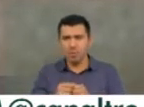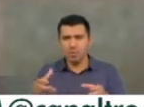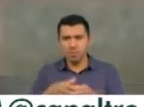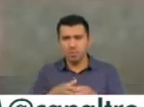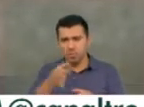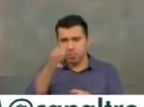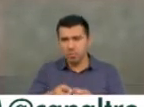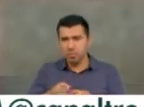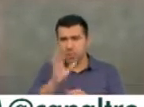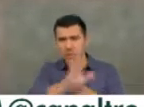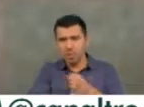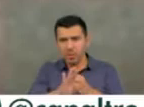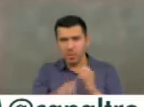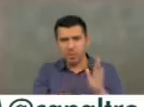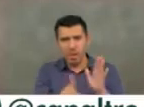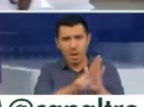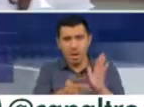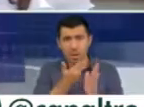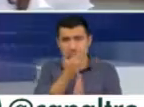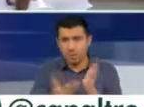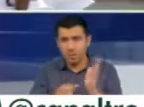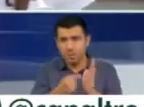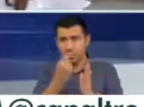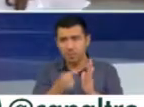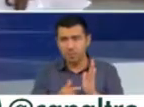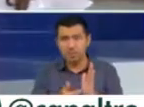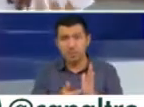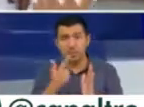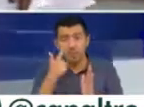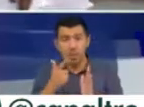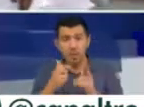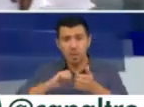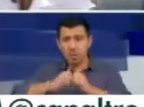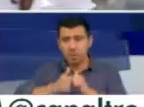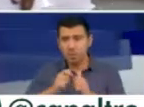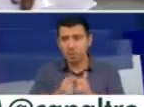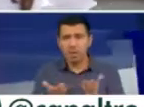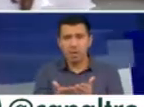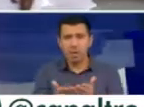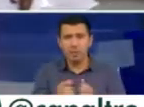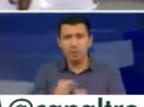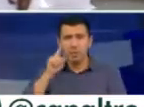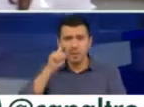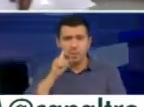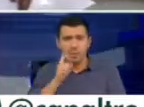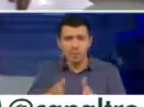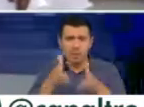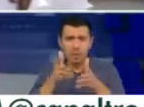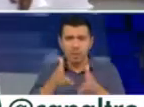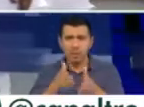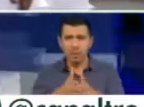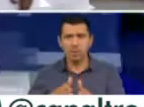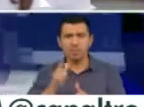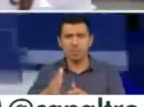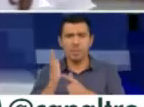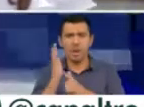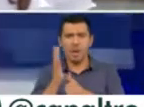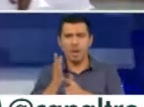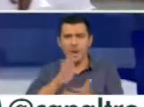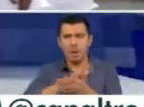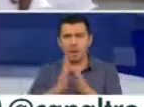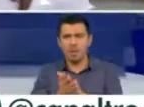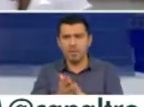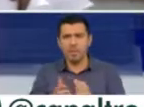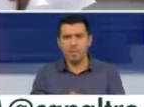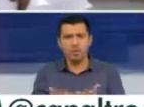cumpla lo que la ley solicita frente a los conflictos académicos la educación sexual y la cátedra de la paz que reciben los estudiantes en los